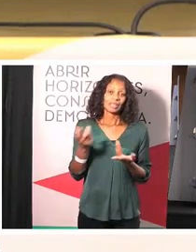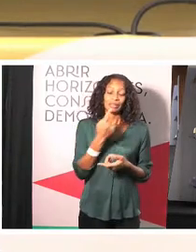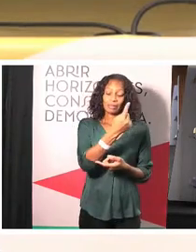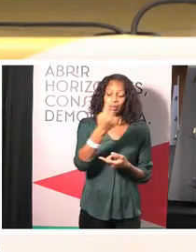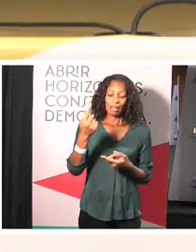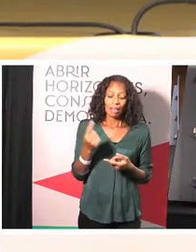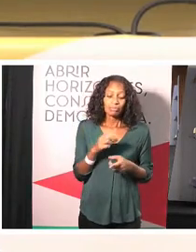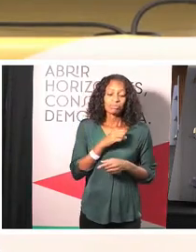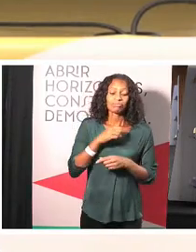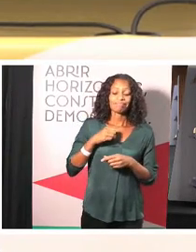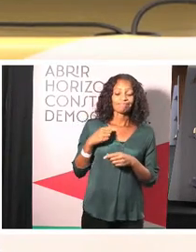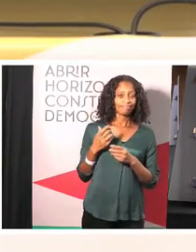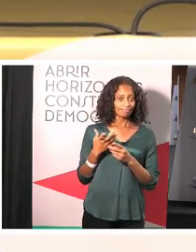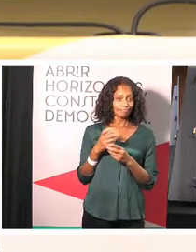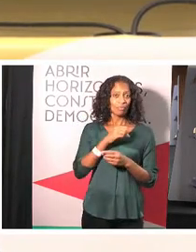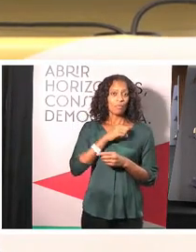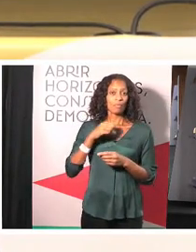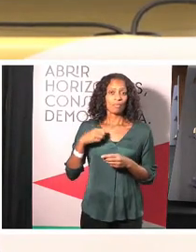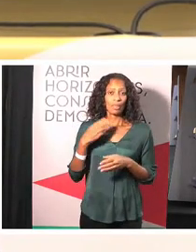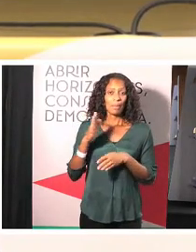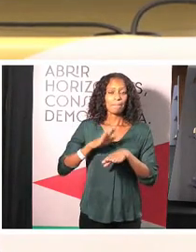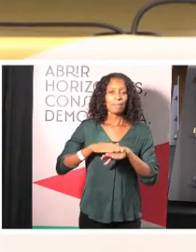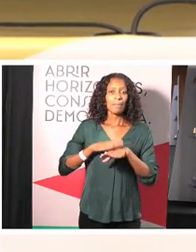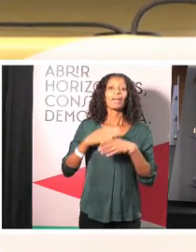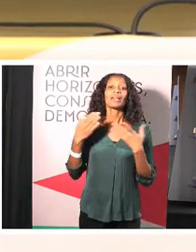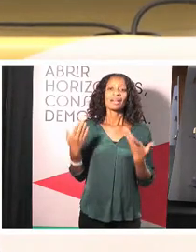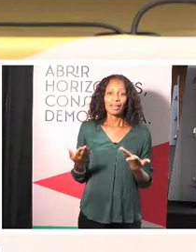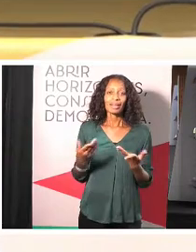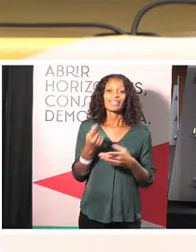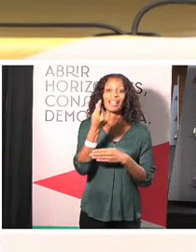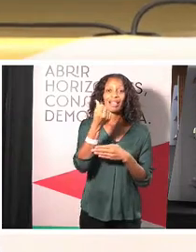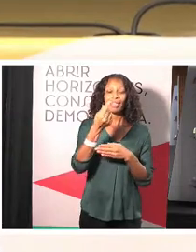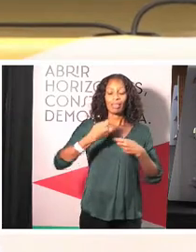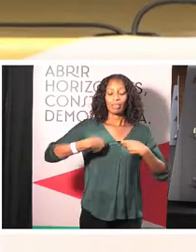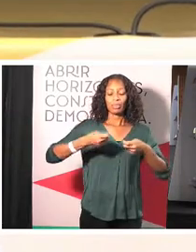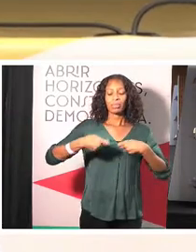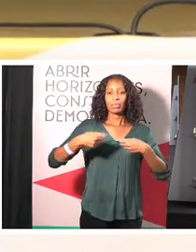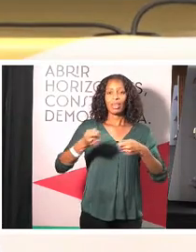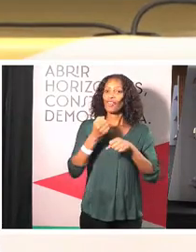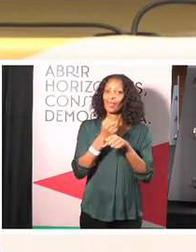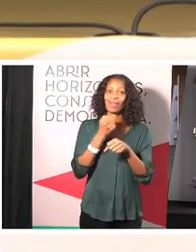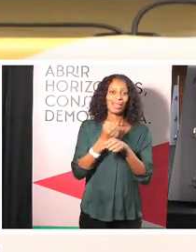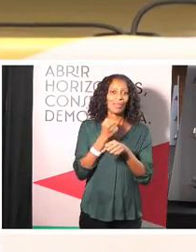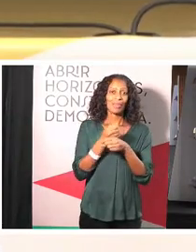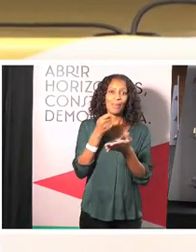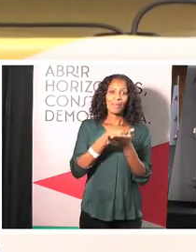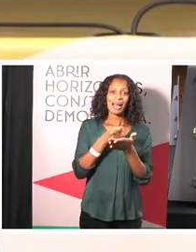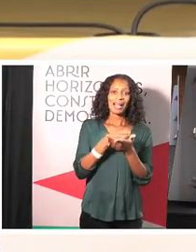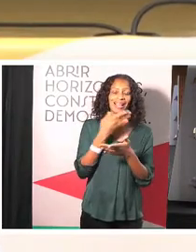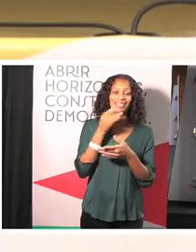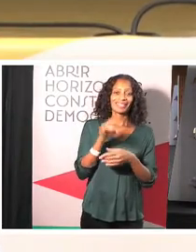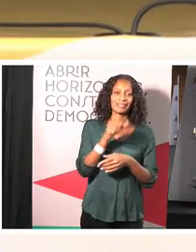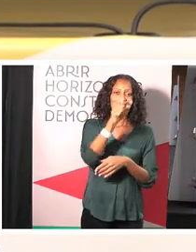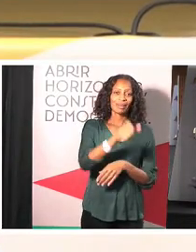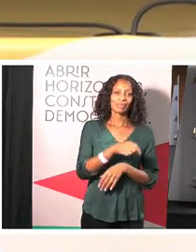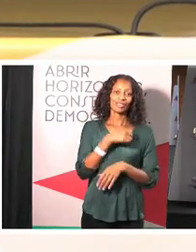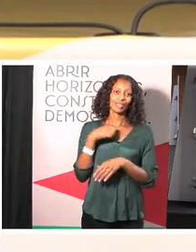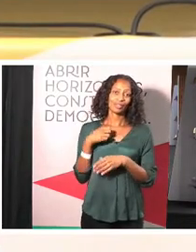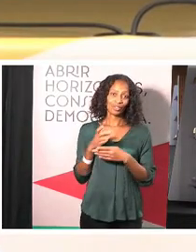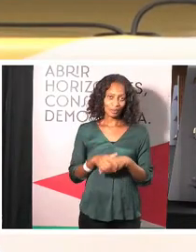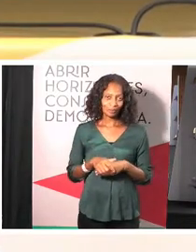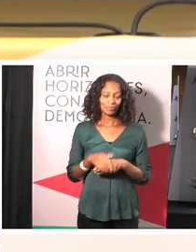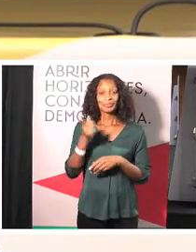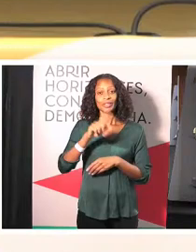parte de los costes laborales. Y por otro lado, la implantación del capital riesgo, que lo decían algunos, pero que yo voy